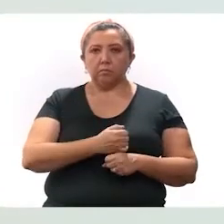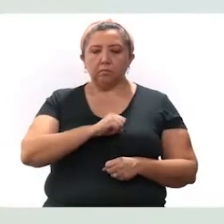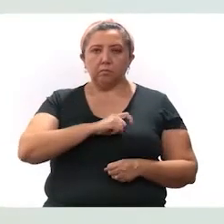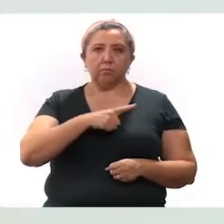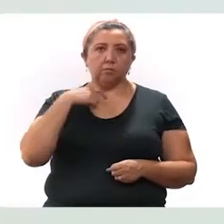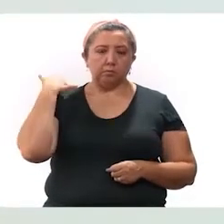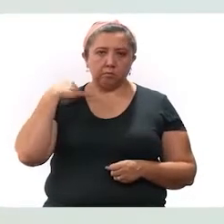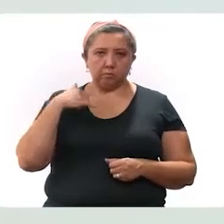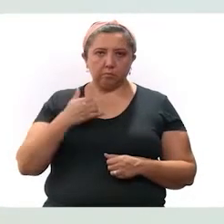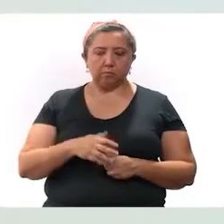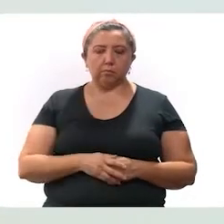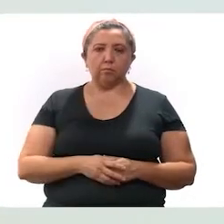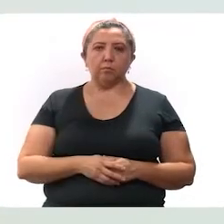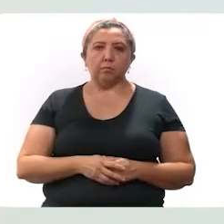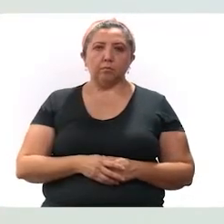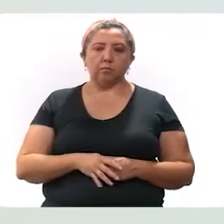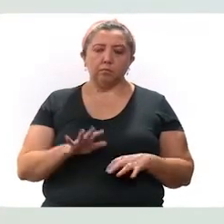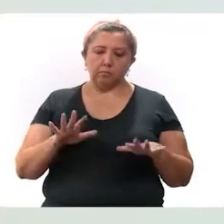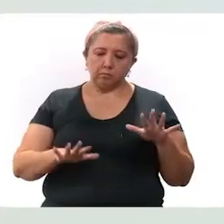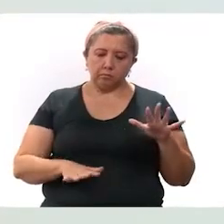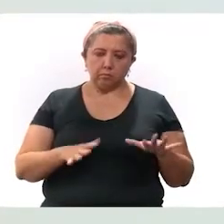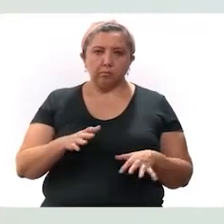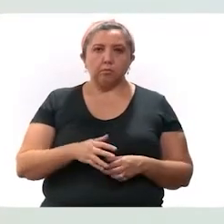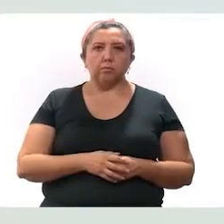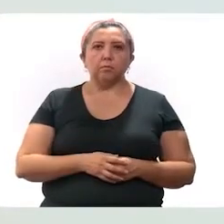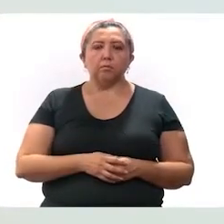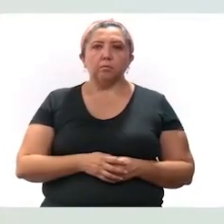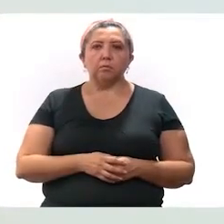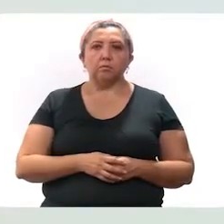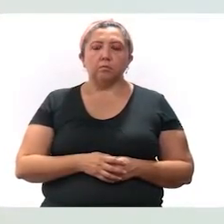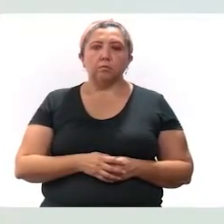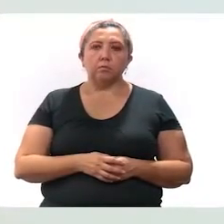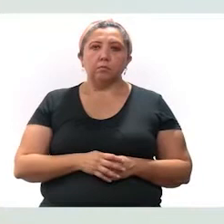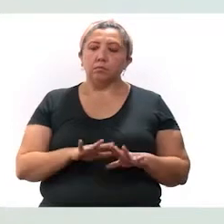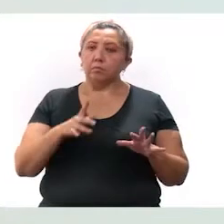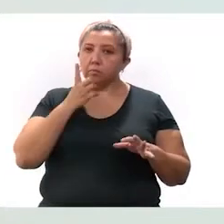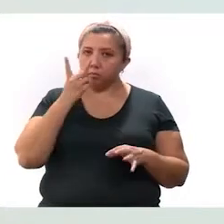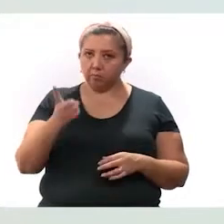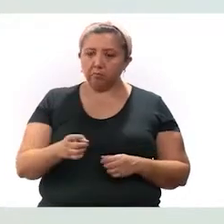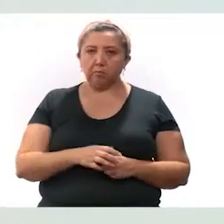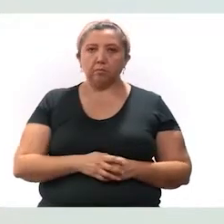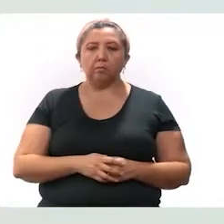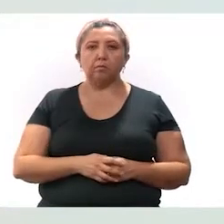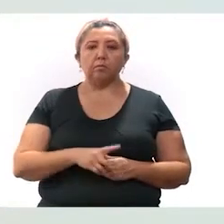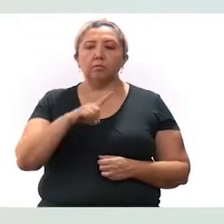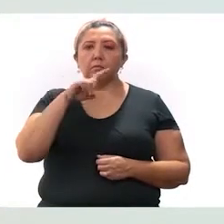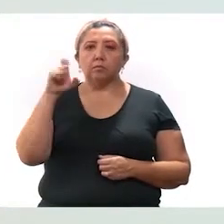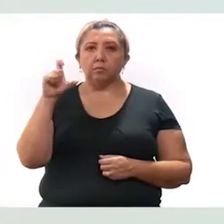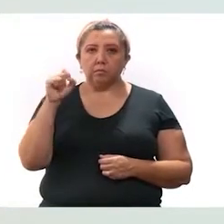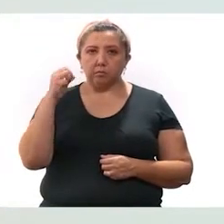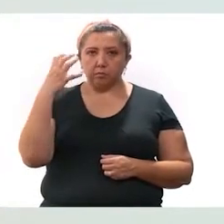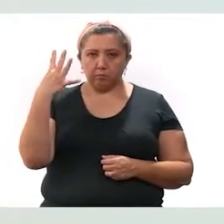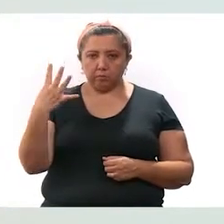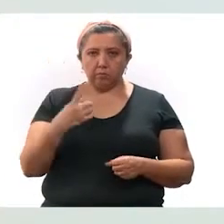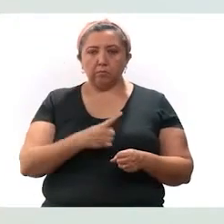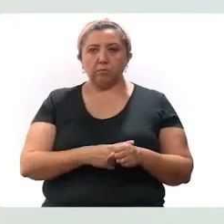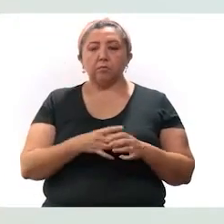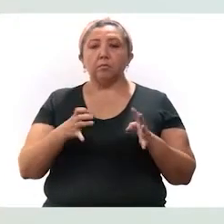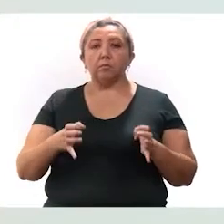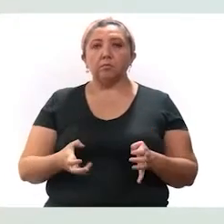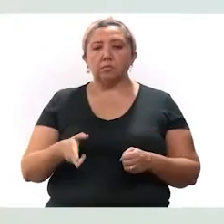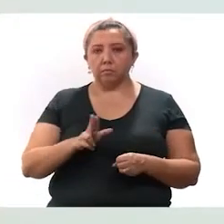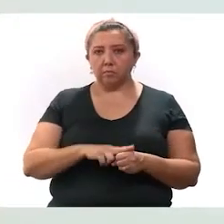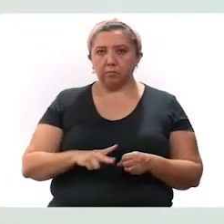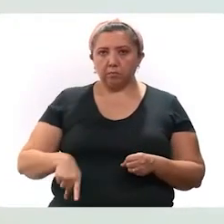de la Secretaría de Salud de Yucatán. Presentan síntomas leves. Como ya se mencionó, 124 de los casos